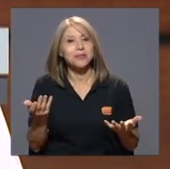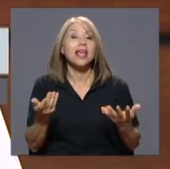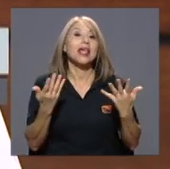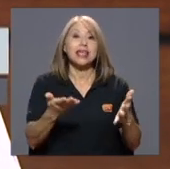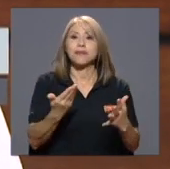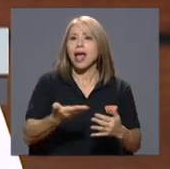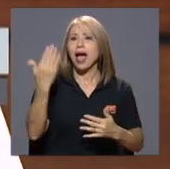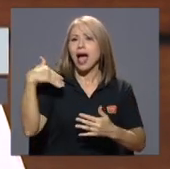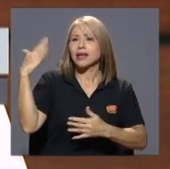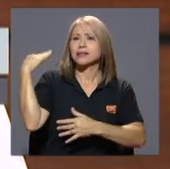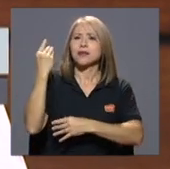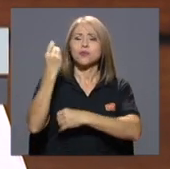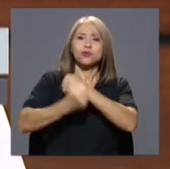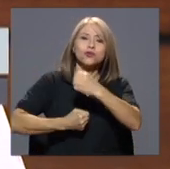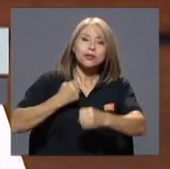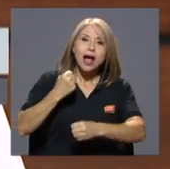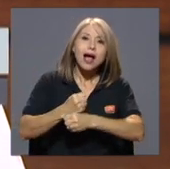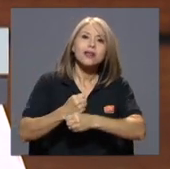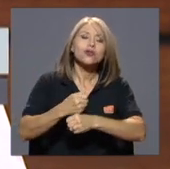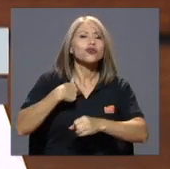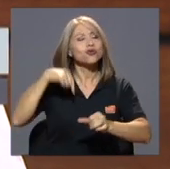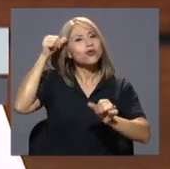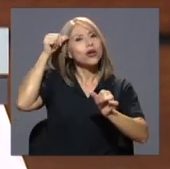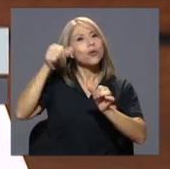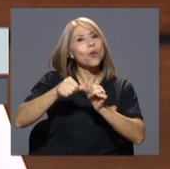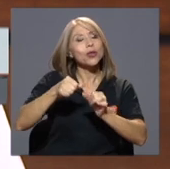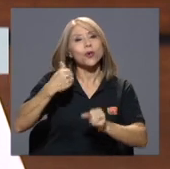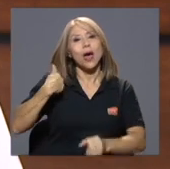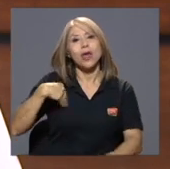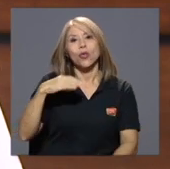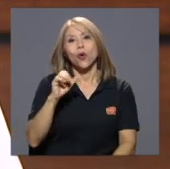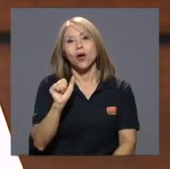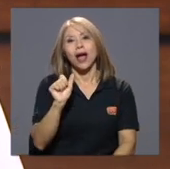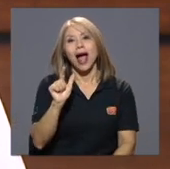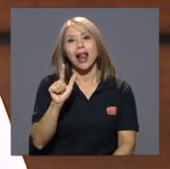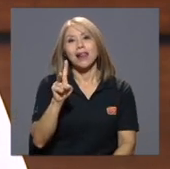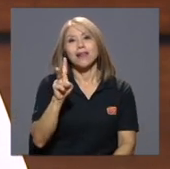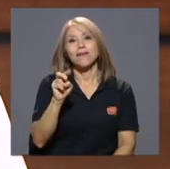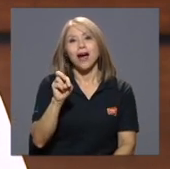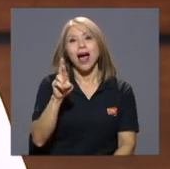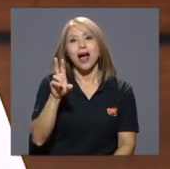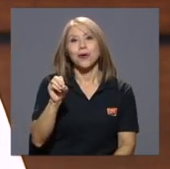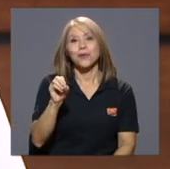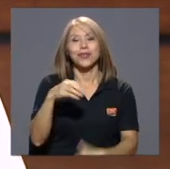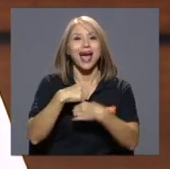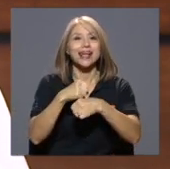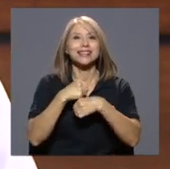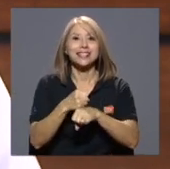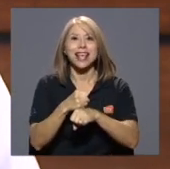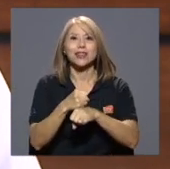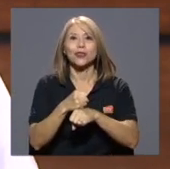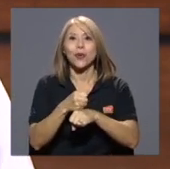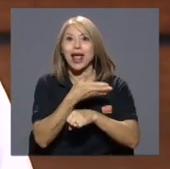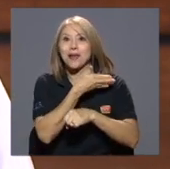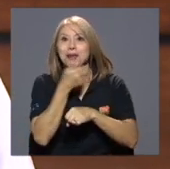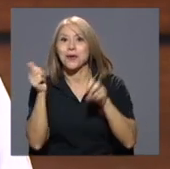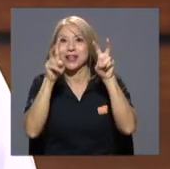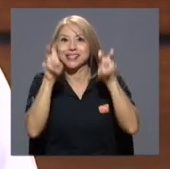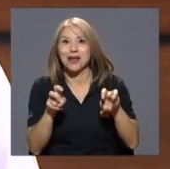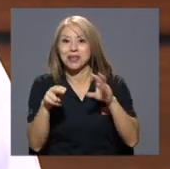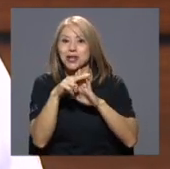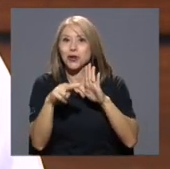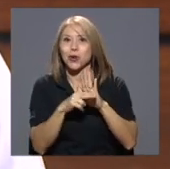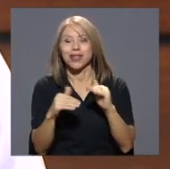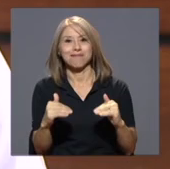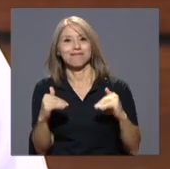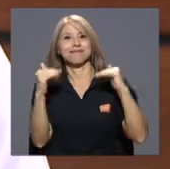hace muchos años le recuerdo a don Álvaro haciendo el mejor examen de esta universidad, así que muchas gracias por estar con nosotros,